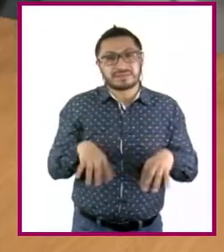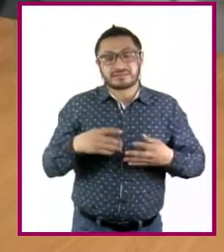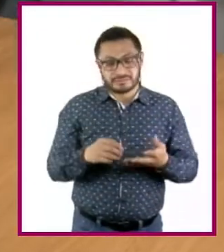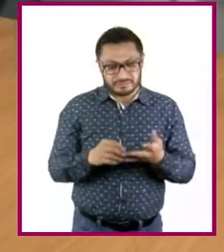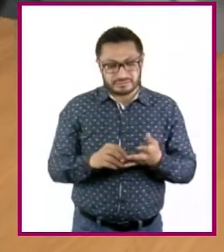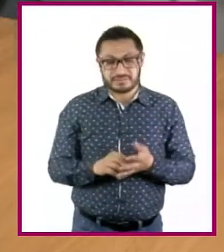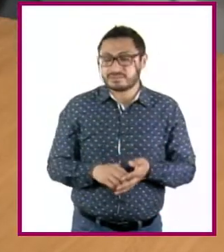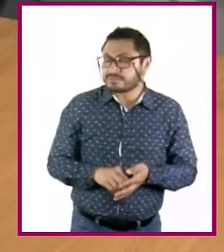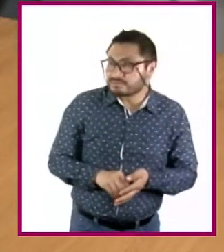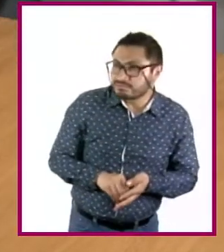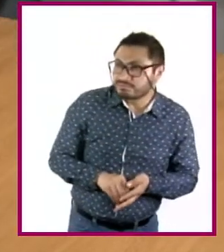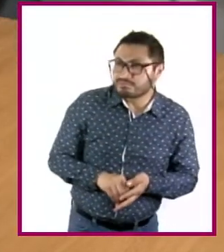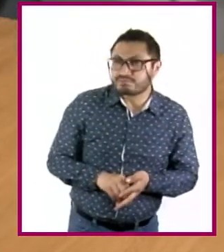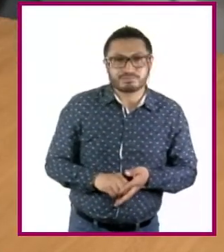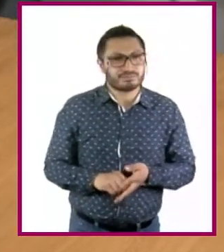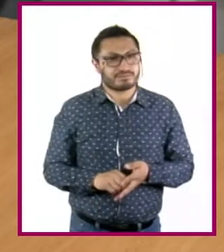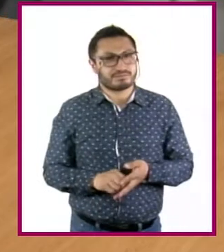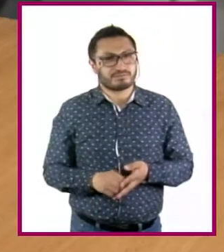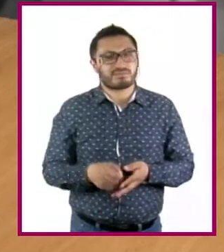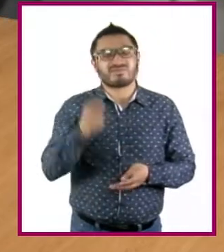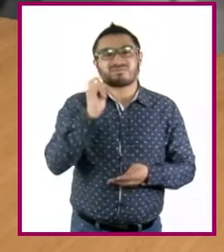¿Emi?